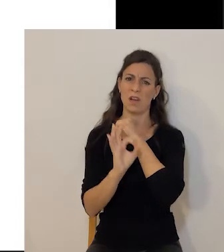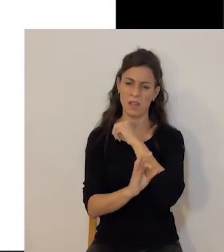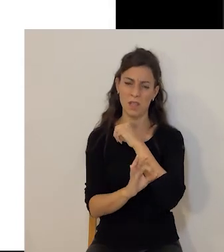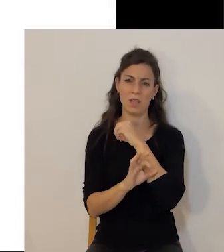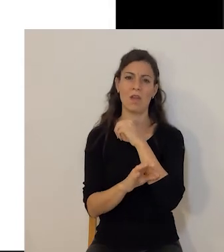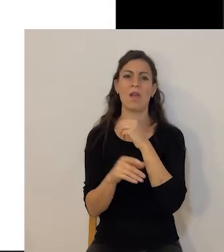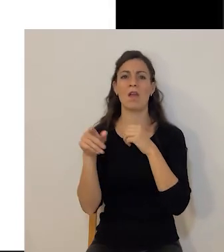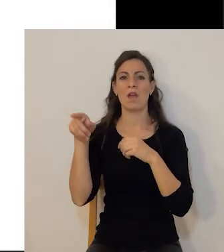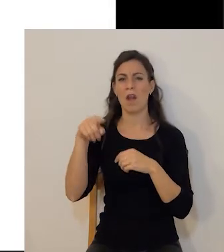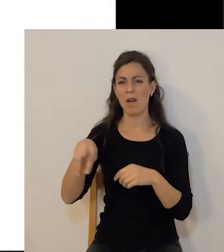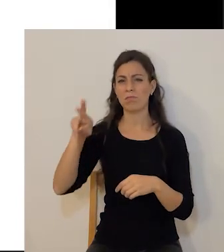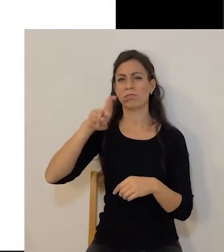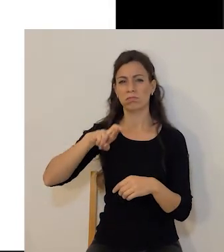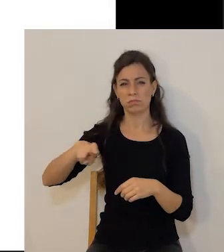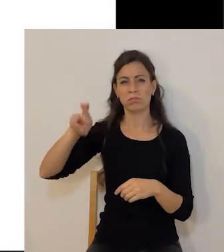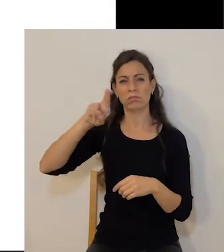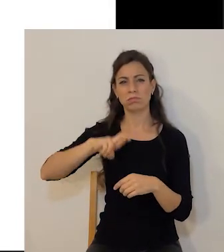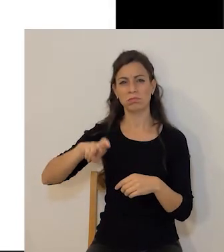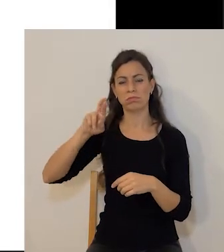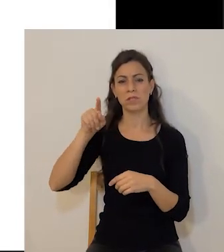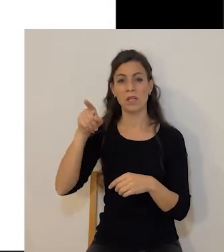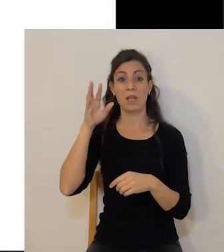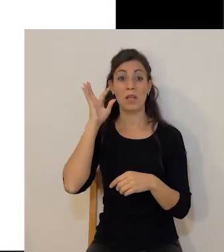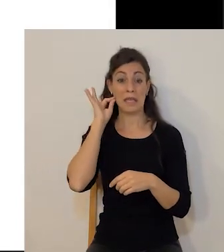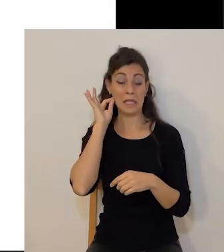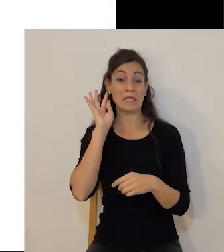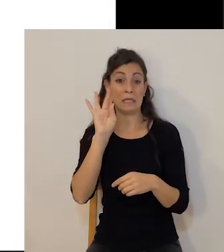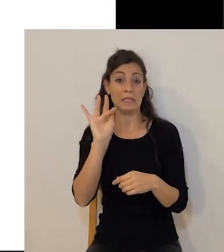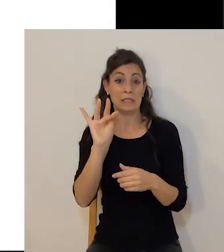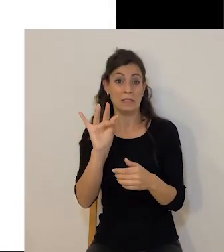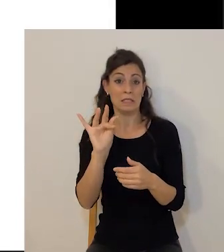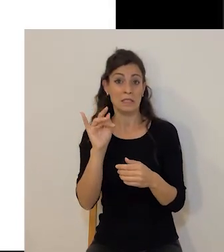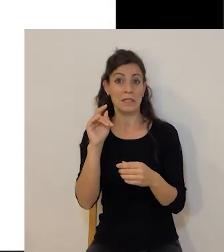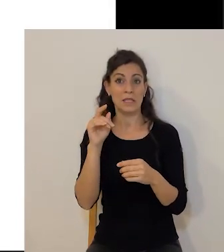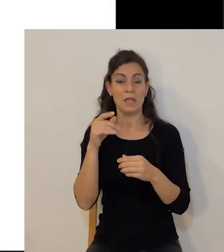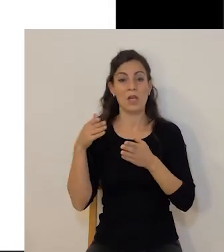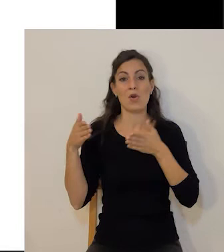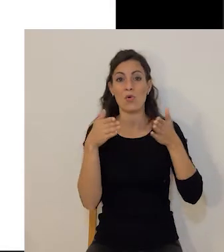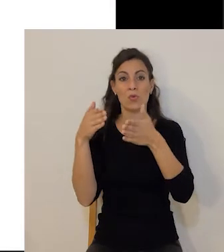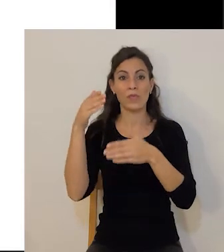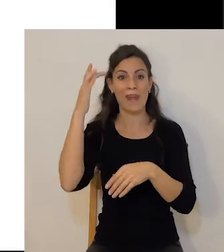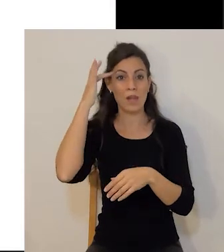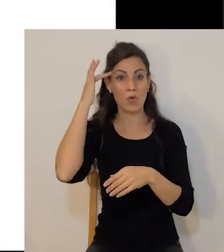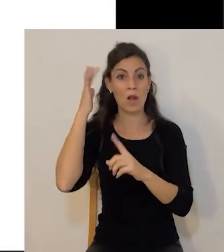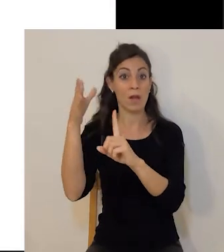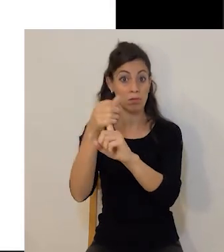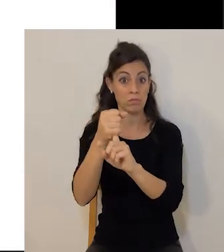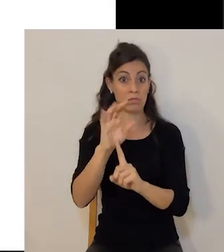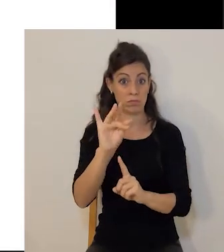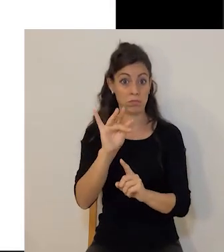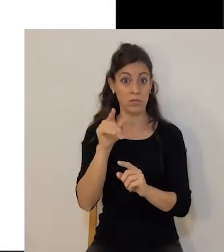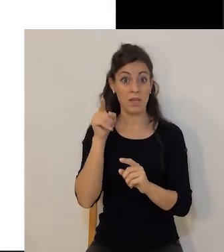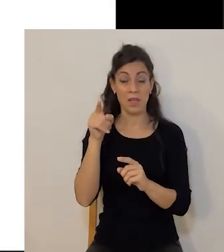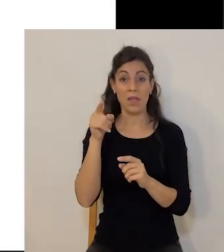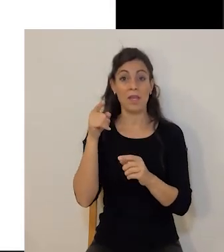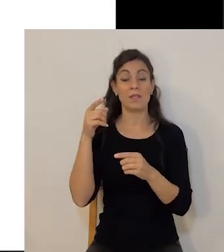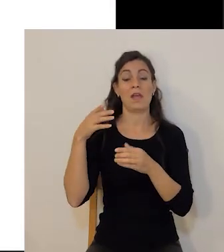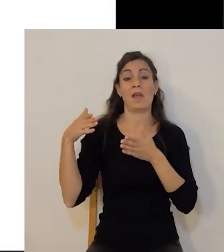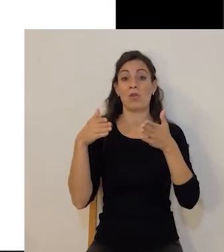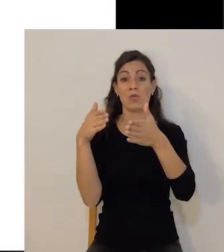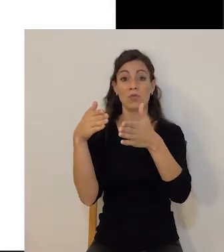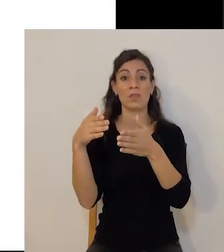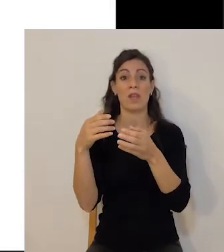lógicamente, a base de repetir, va a consolidar rutas neuronales. Es decir, estas rutas que no las tiene